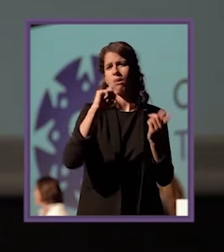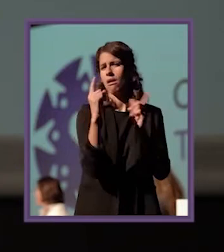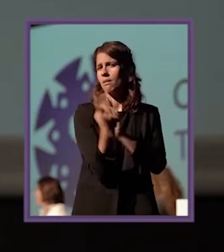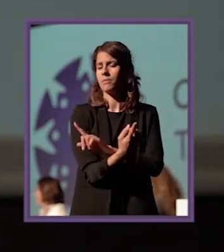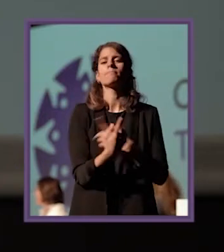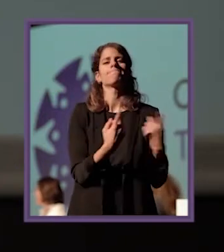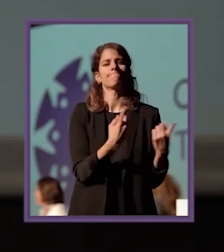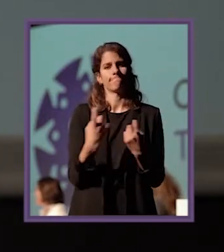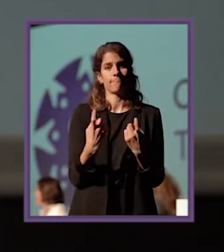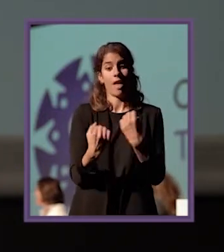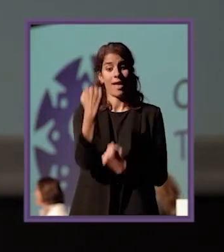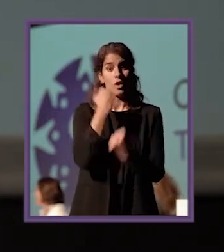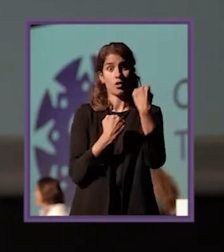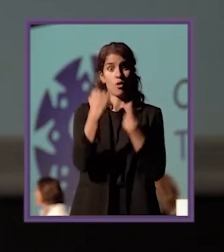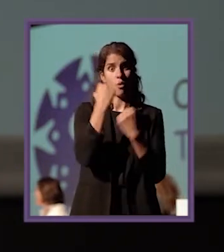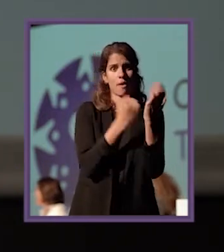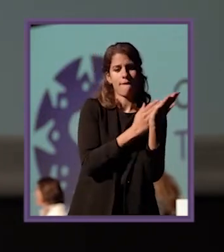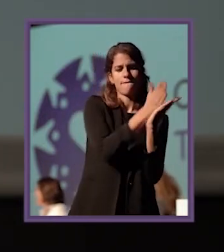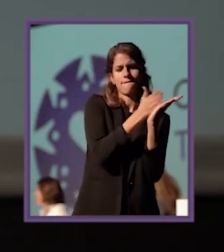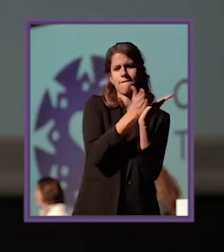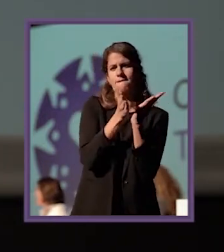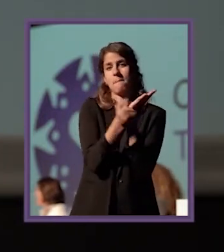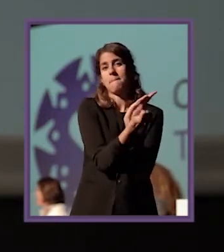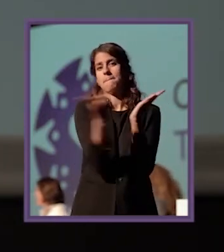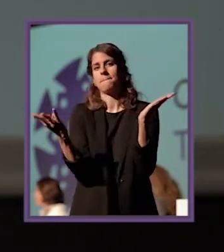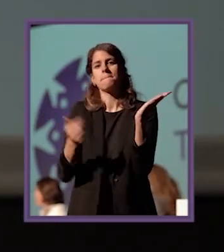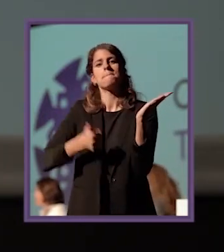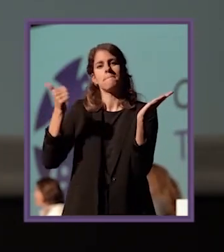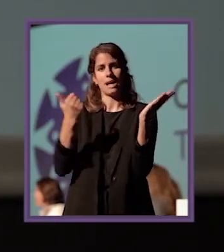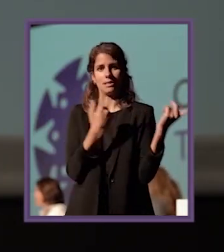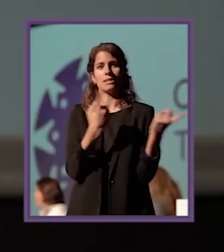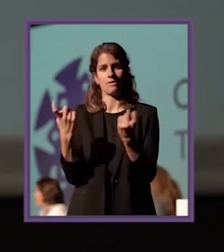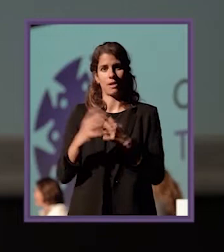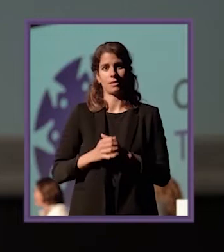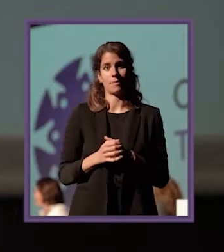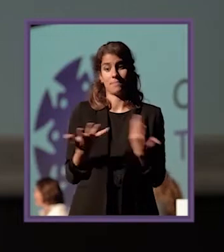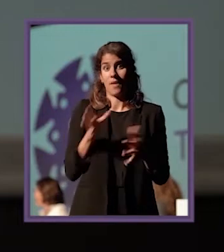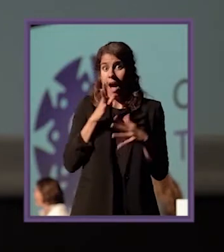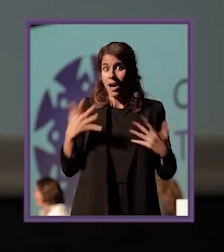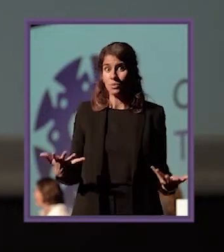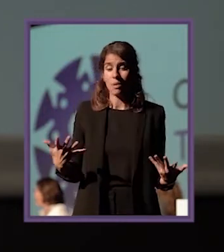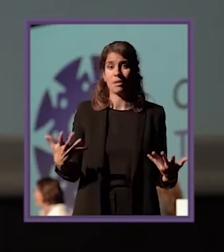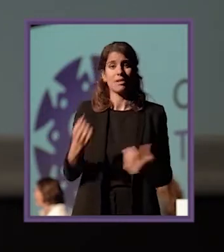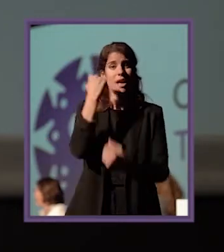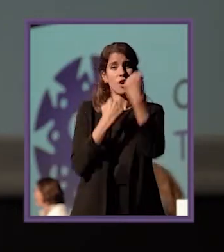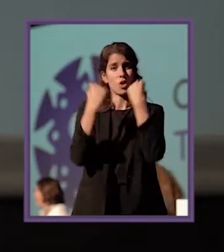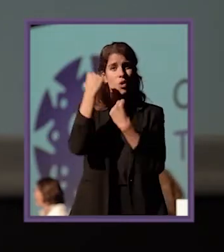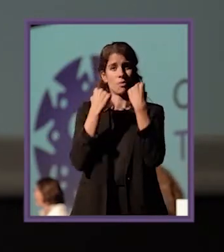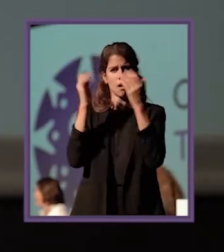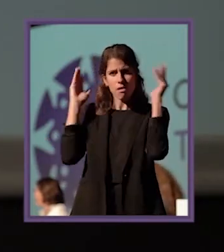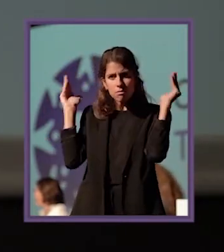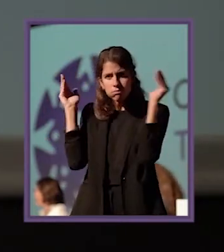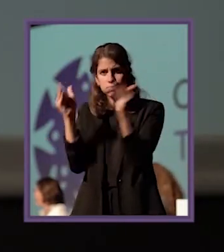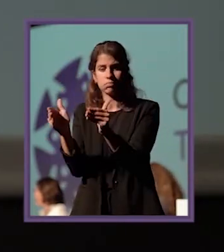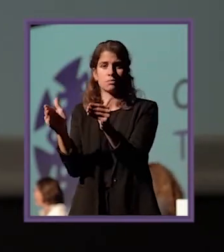nuestra economía, que hasta el día de hoy, para bien o para mal, está basada prácticamente en su totalidad